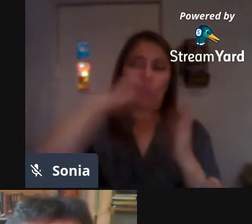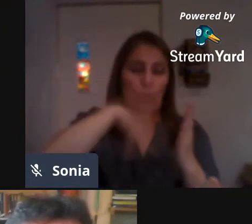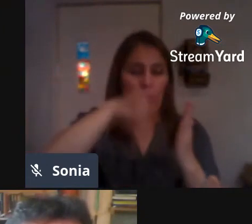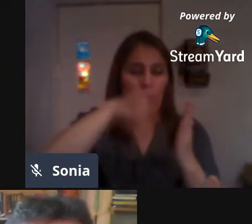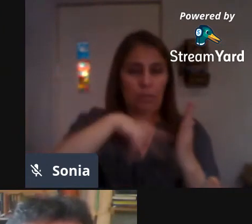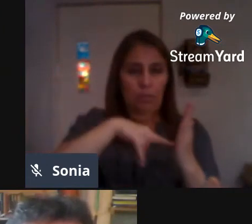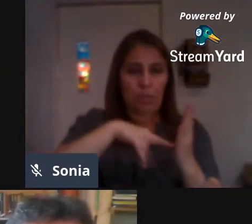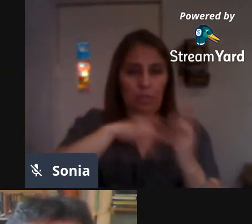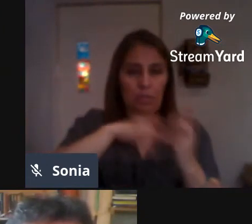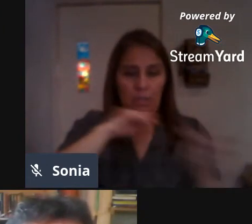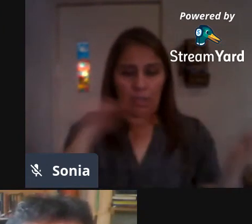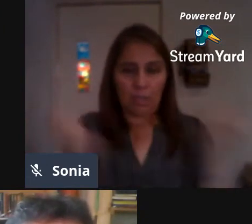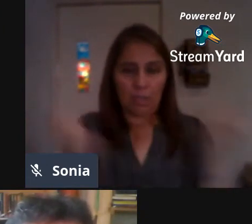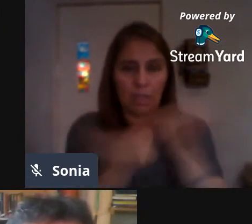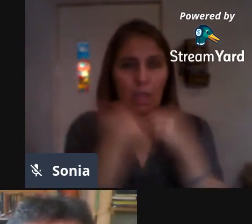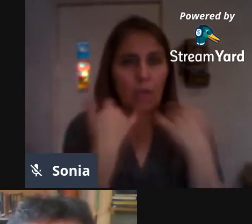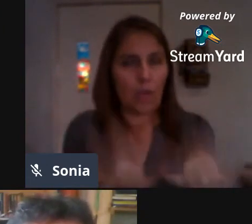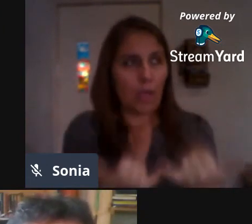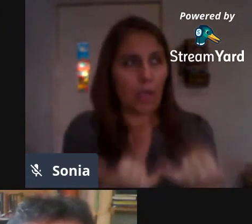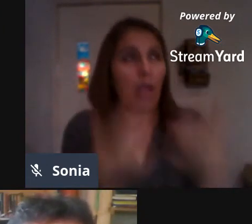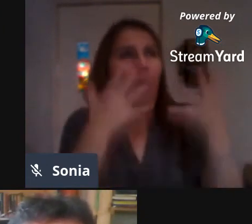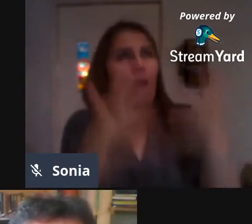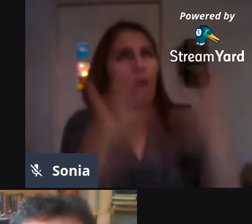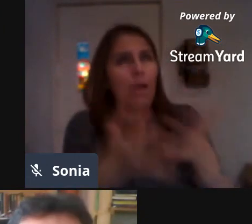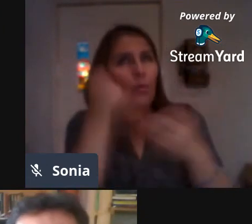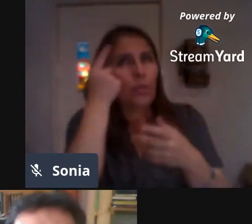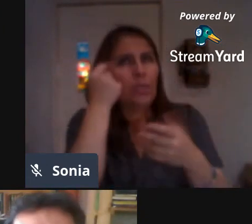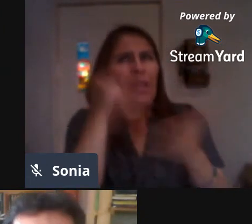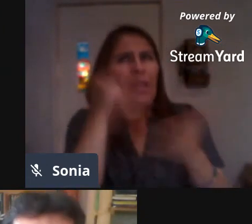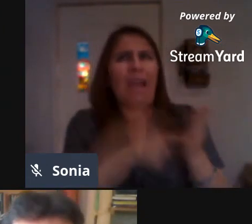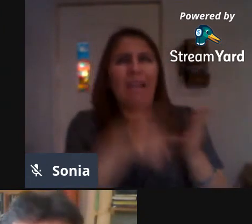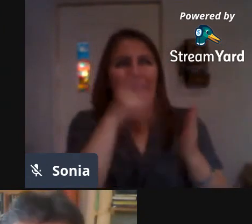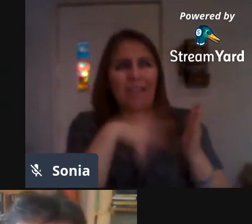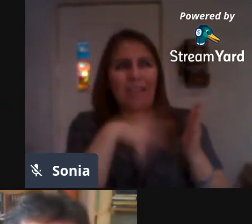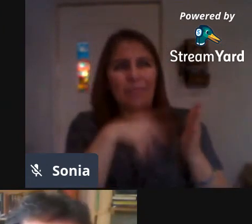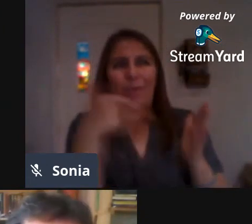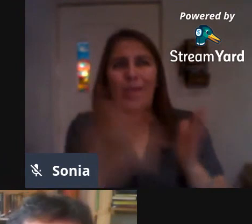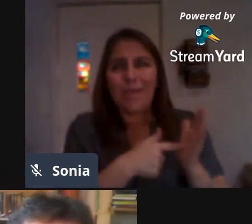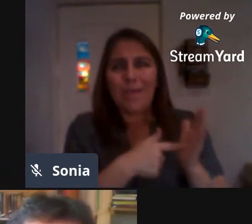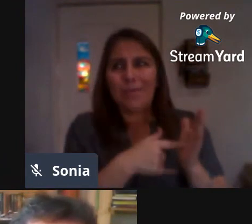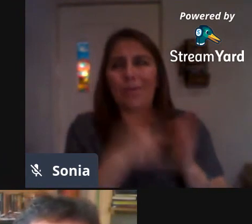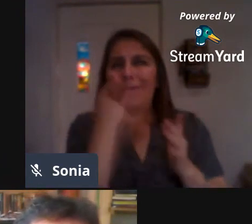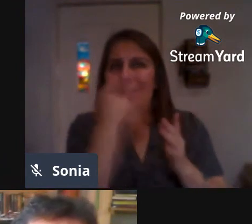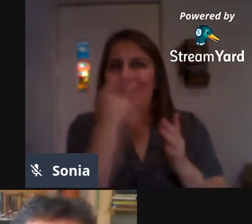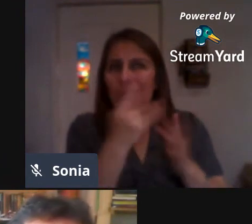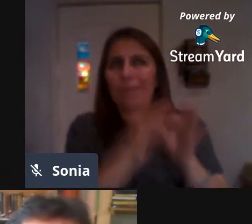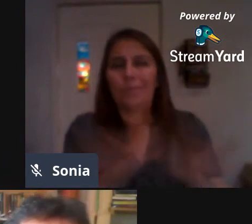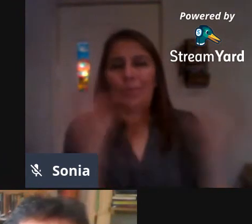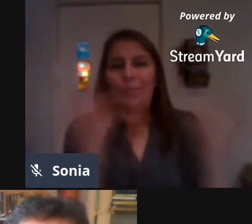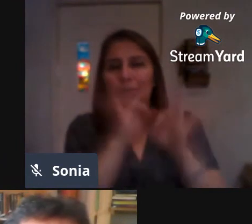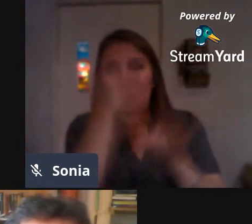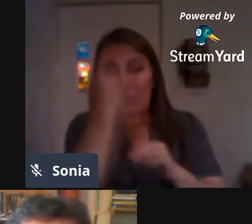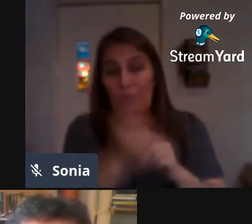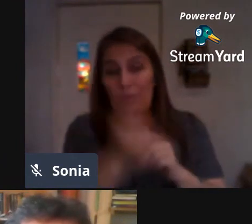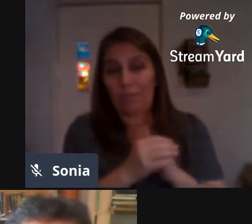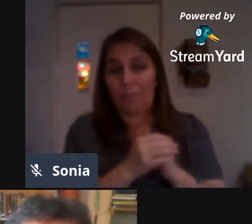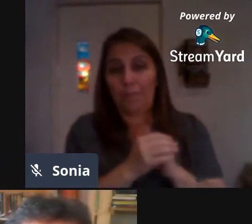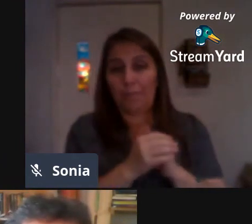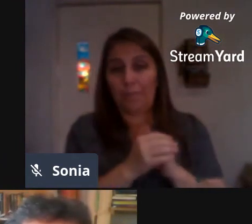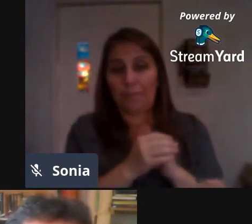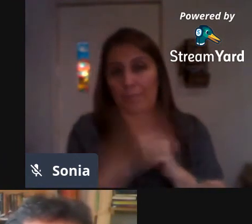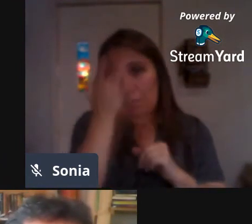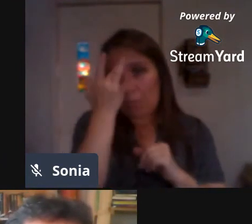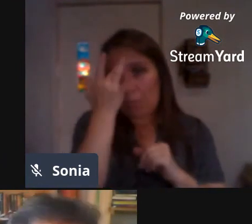después y porque finalmente prácticamente eso de eso que